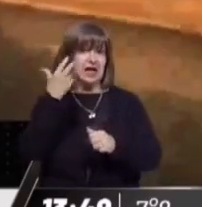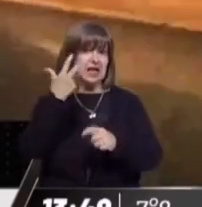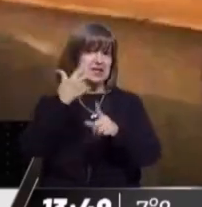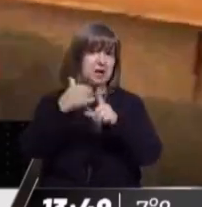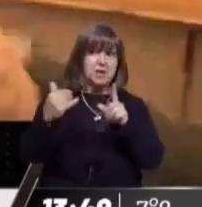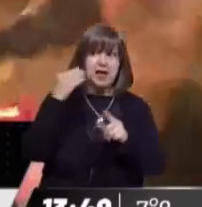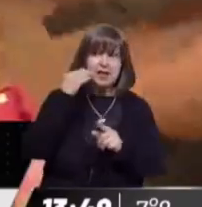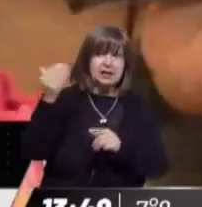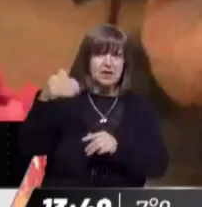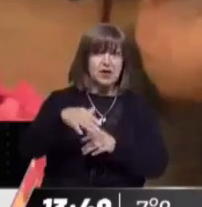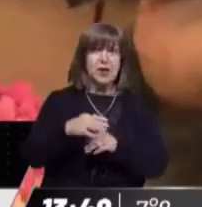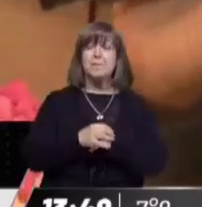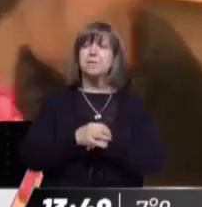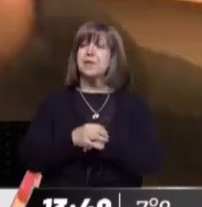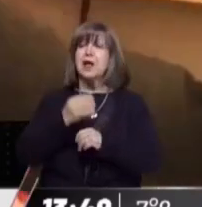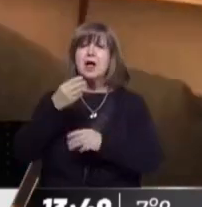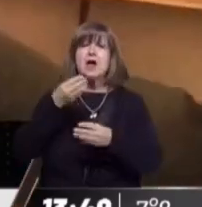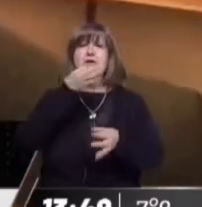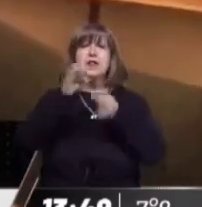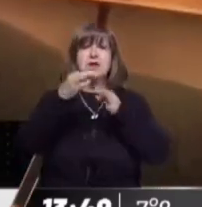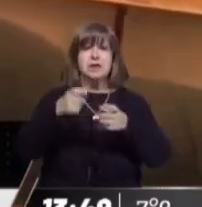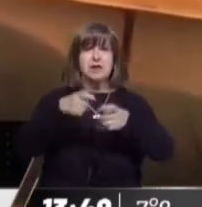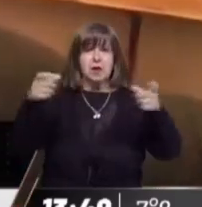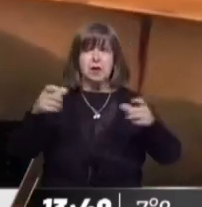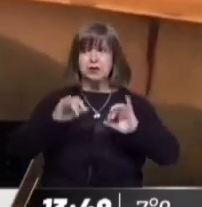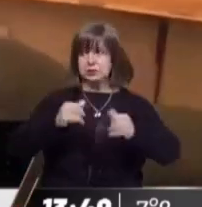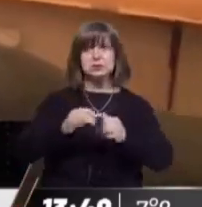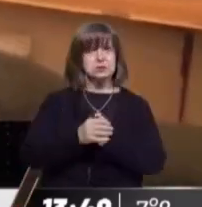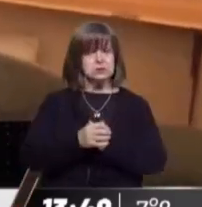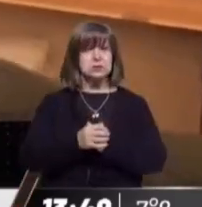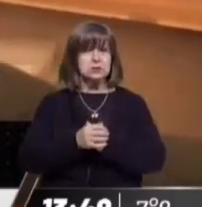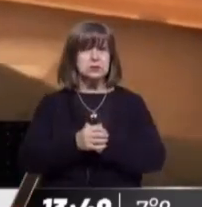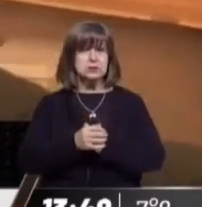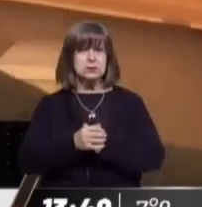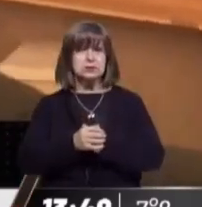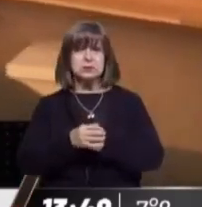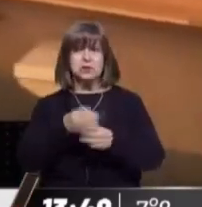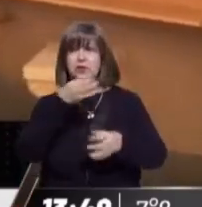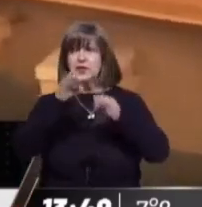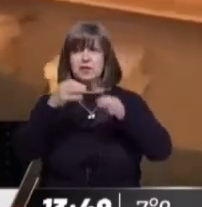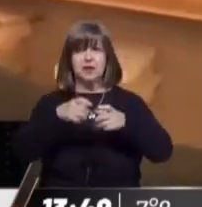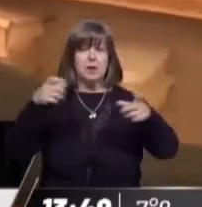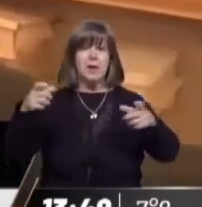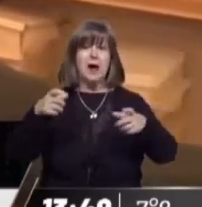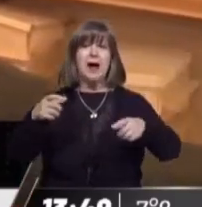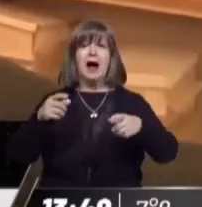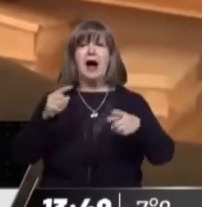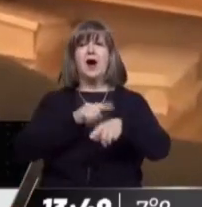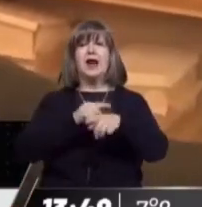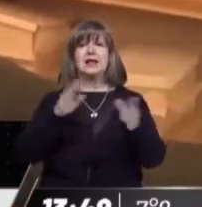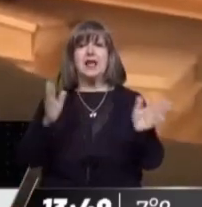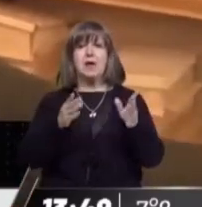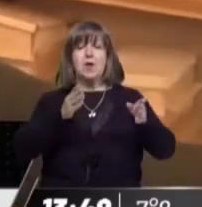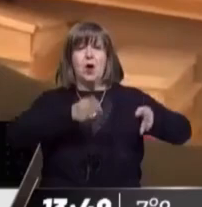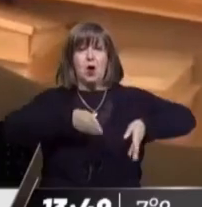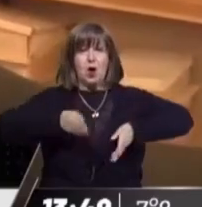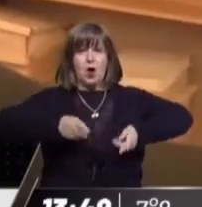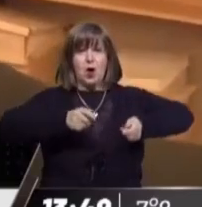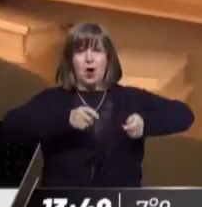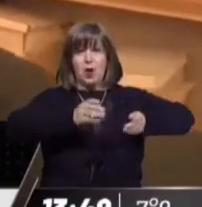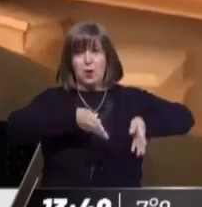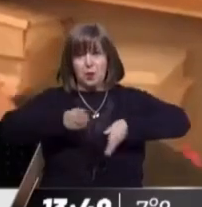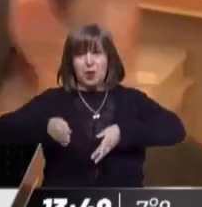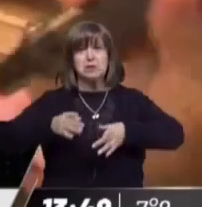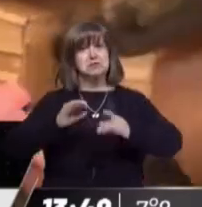teníamos aumentaron las ventas o no sí sí sí bastante sí por lo menos Sí sí sí ahora con el cambio de temporada con las botas cambi hay